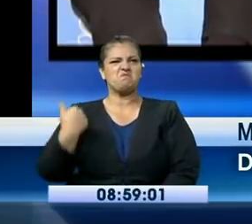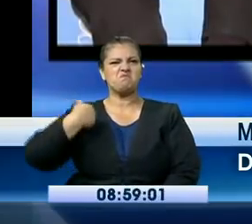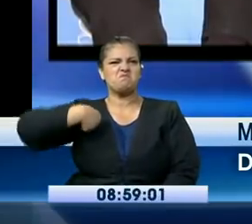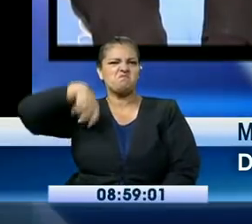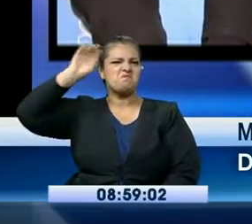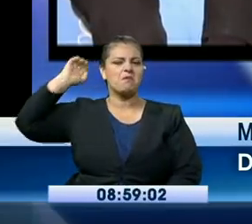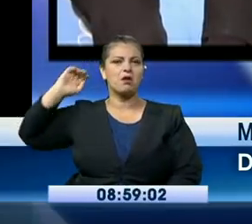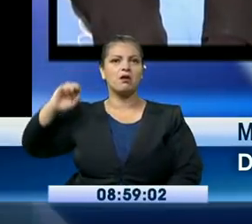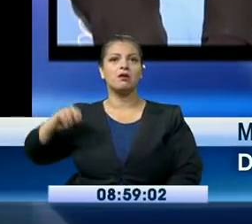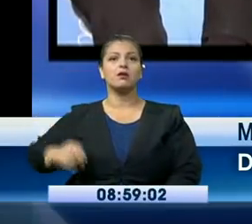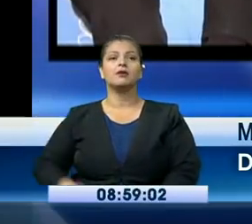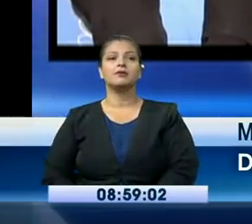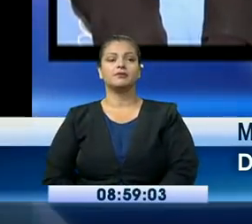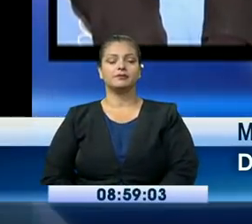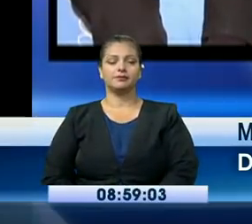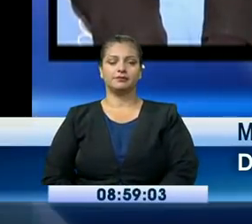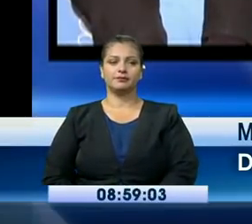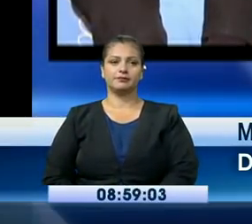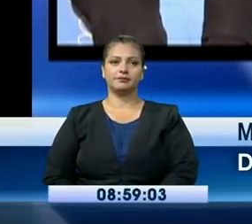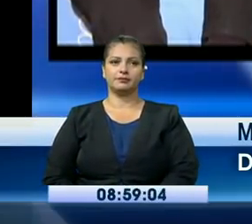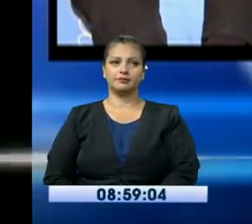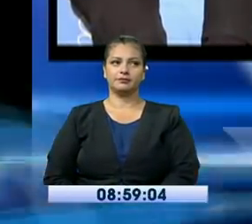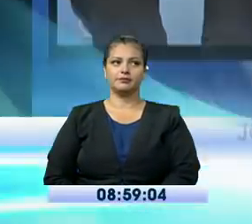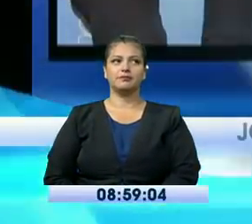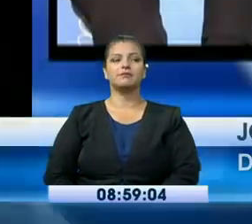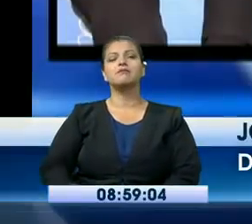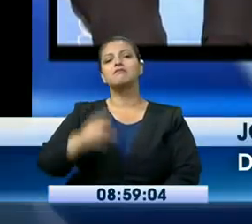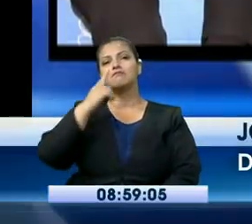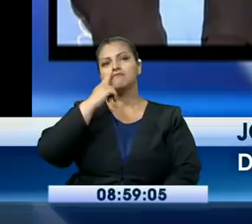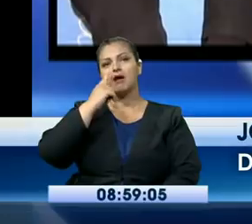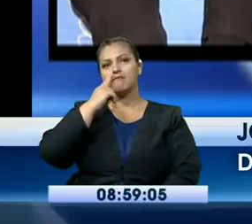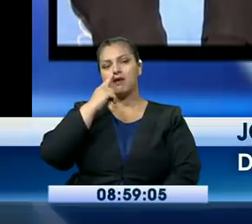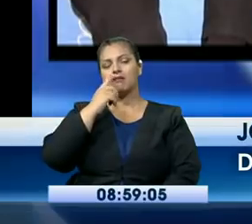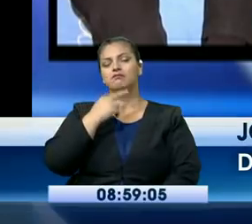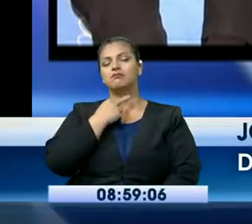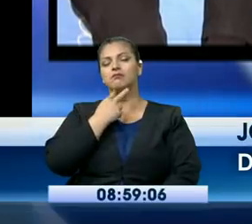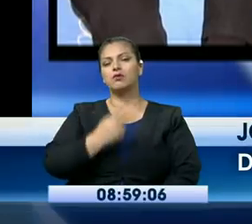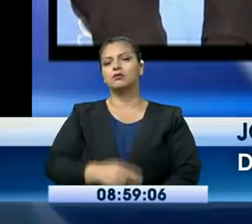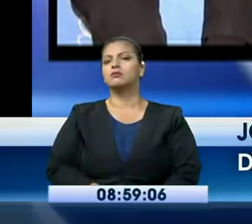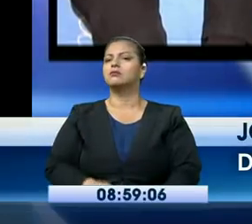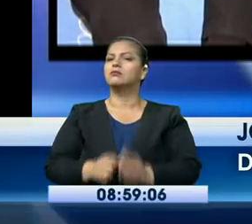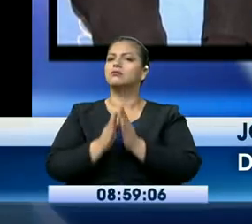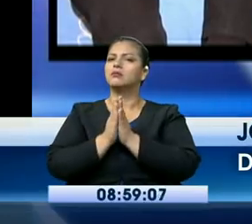a través del canal y por parte de mi hermano